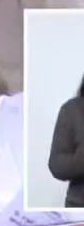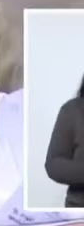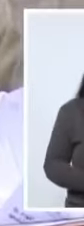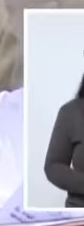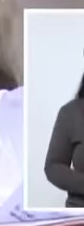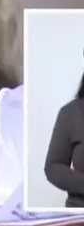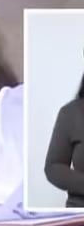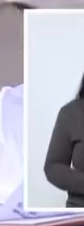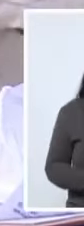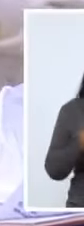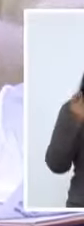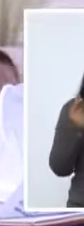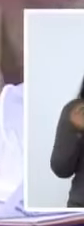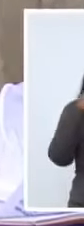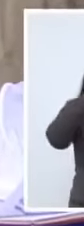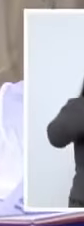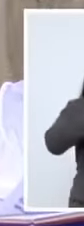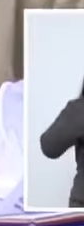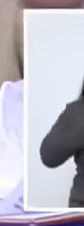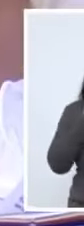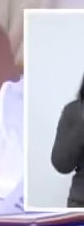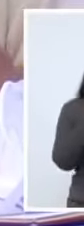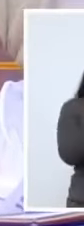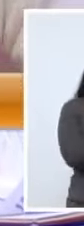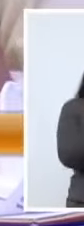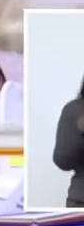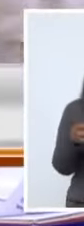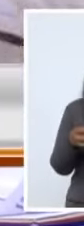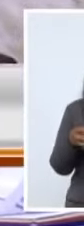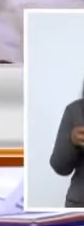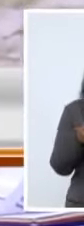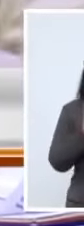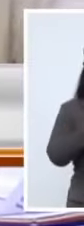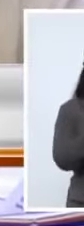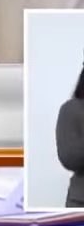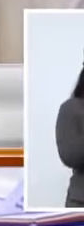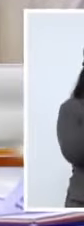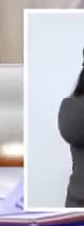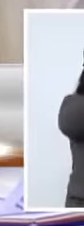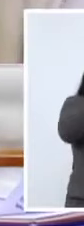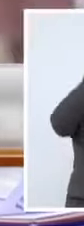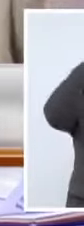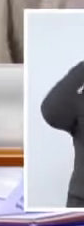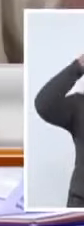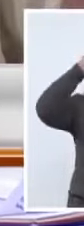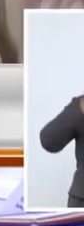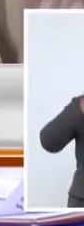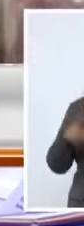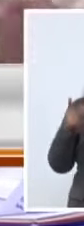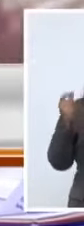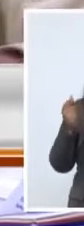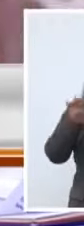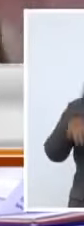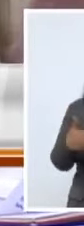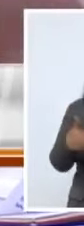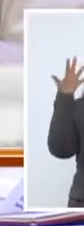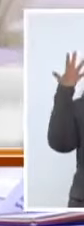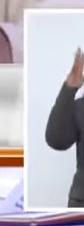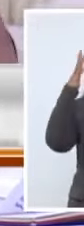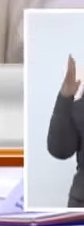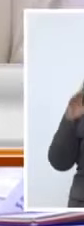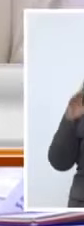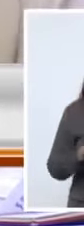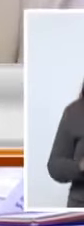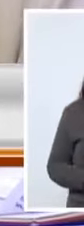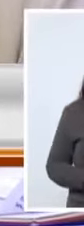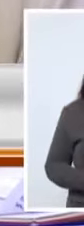La economía hoy tiene dos bloques de impacto, uno externo y uno interno. El externo matizado justamente por